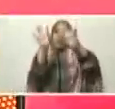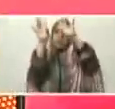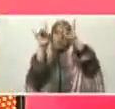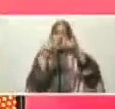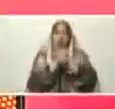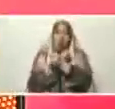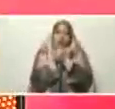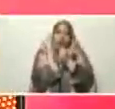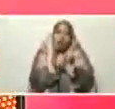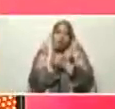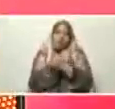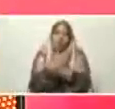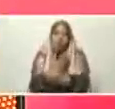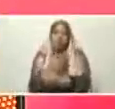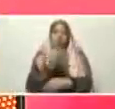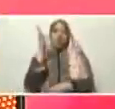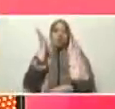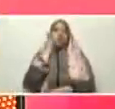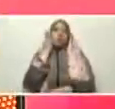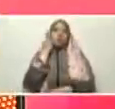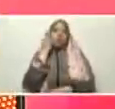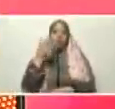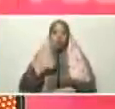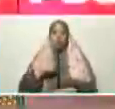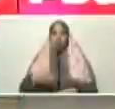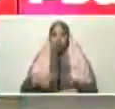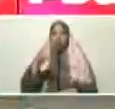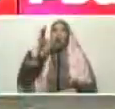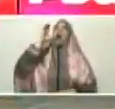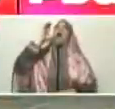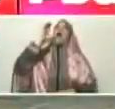la madre venezolana me lanzo mi brazo